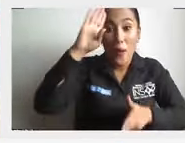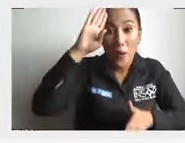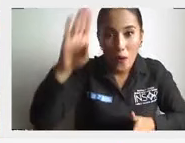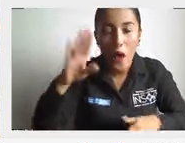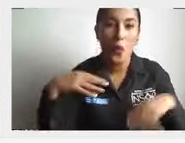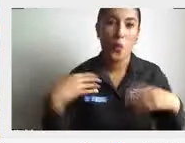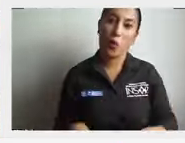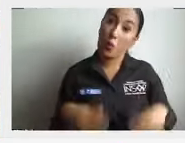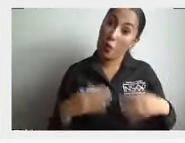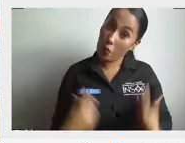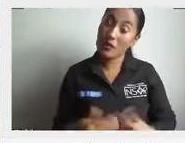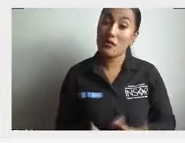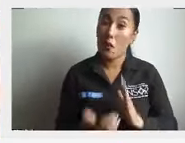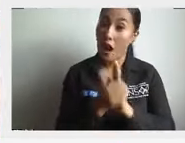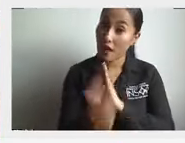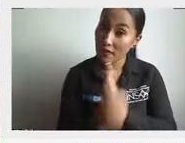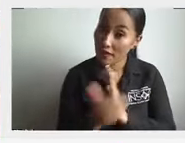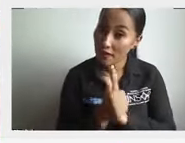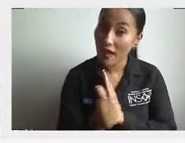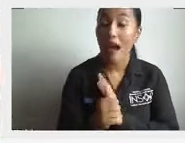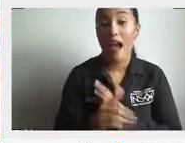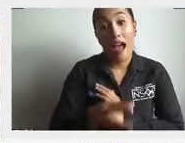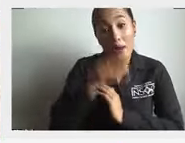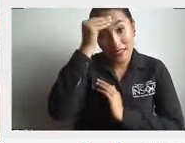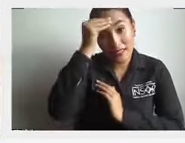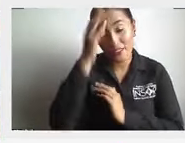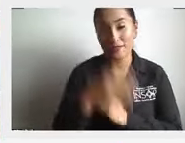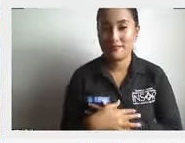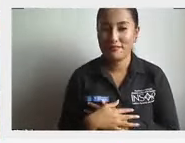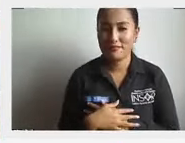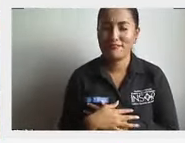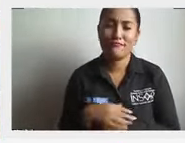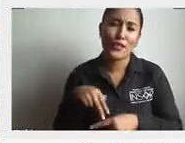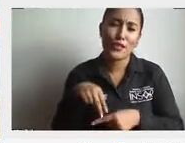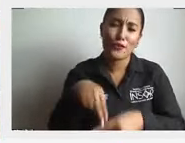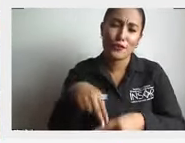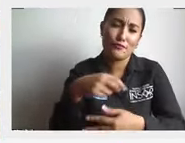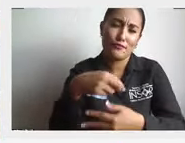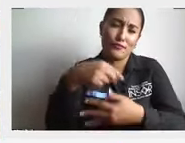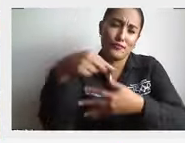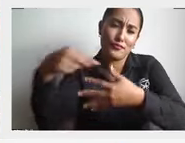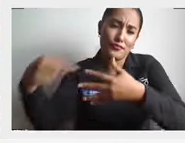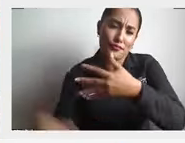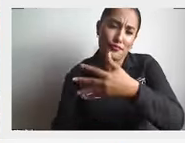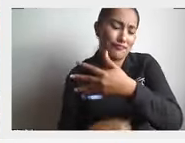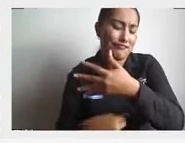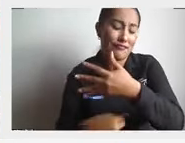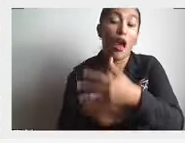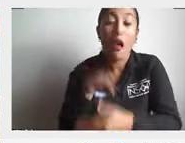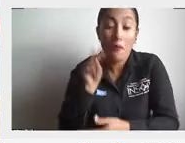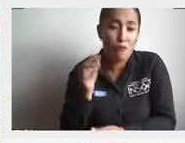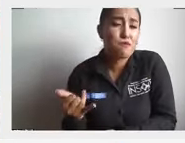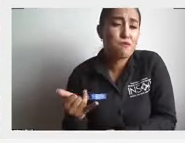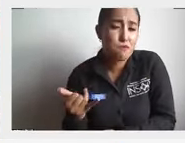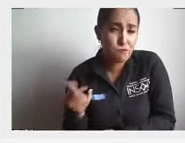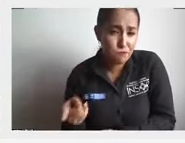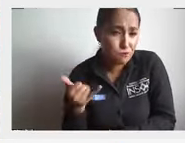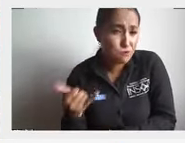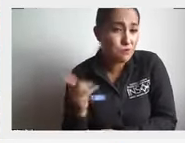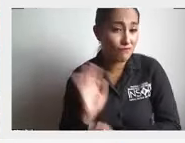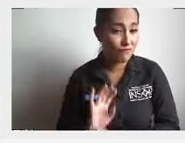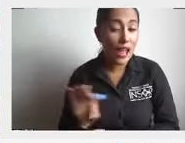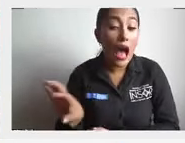Realmente estamos encerrados, pero los recursos están totalmente ahí a la vista. Solamente que tenemos que usarlos, como